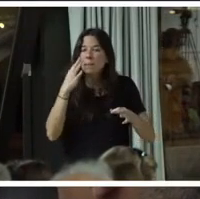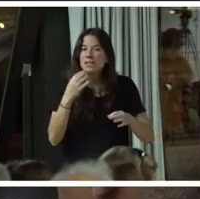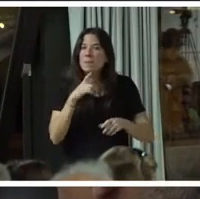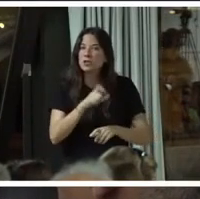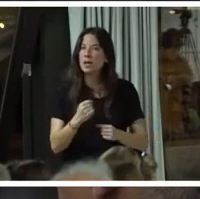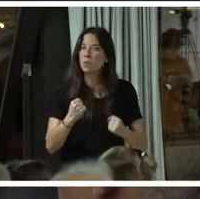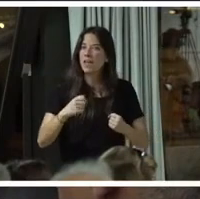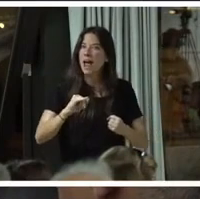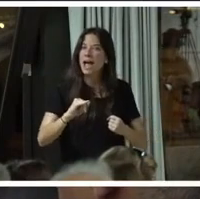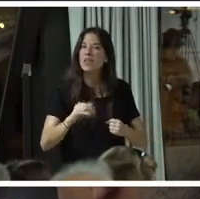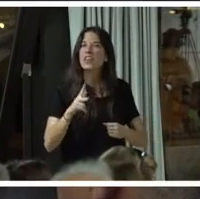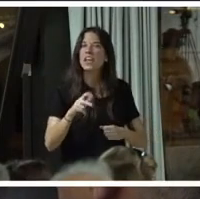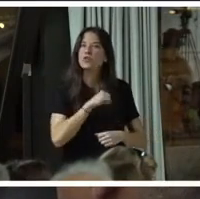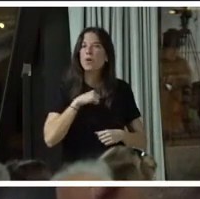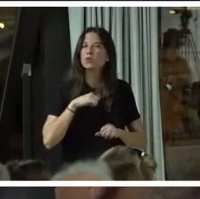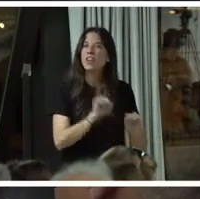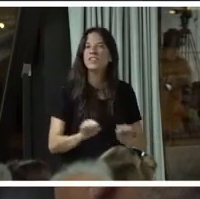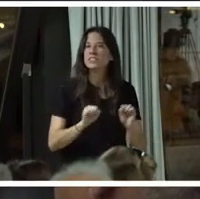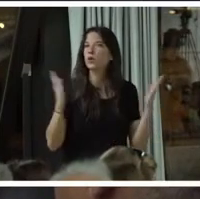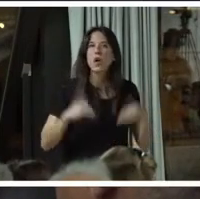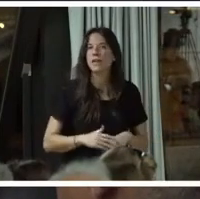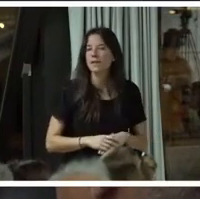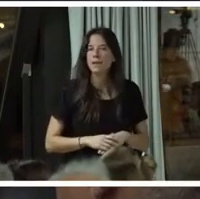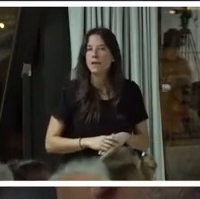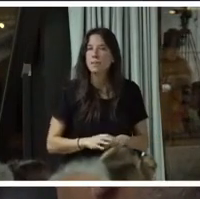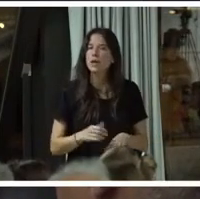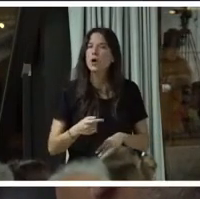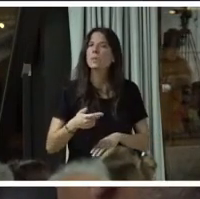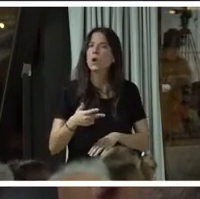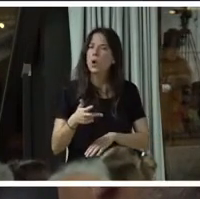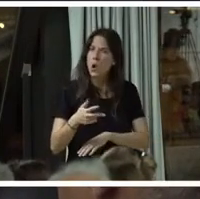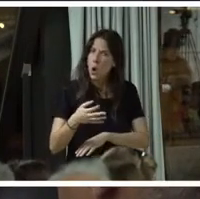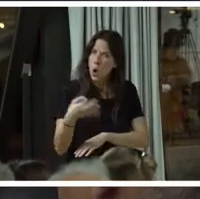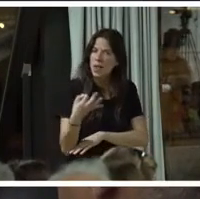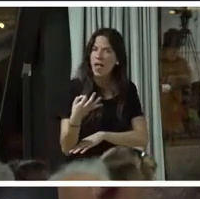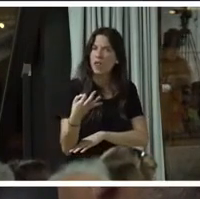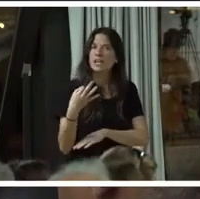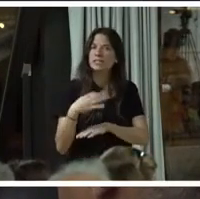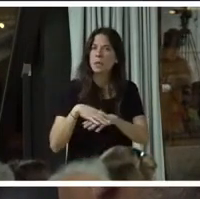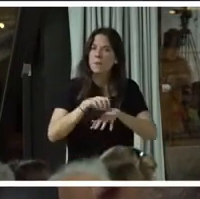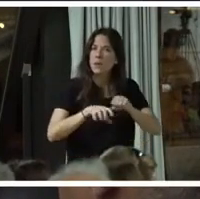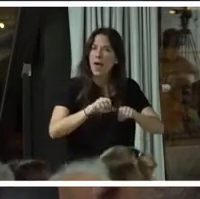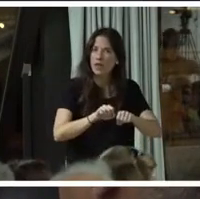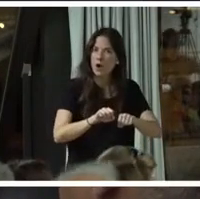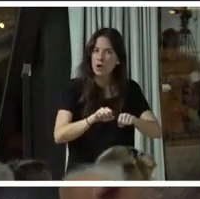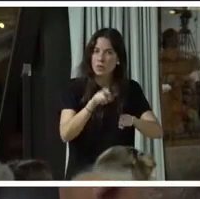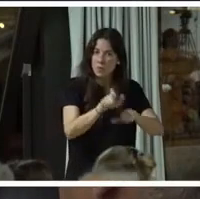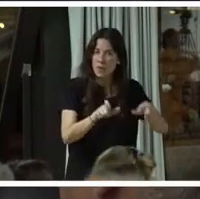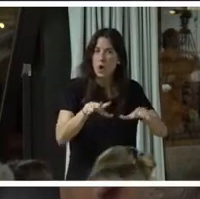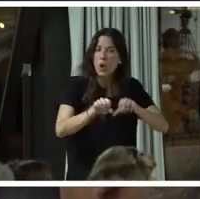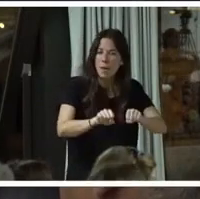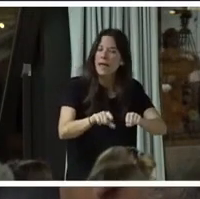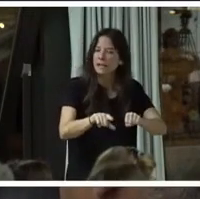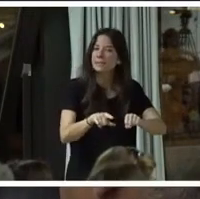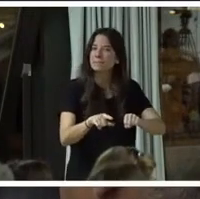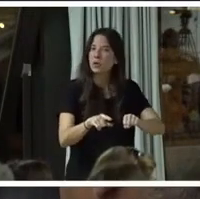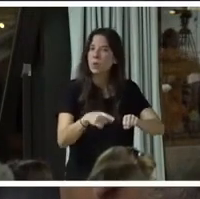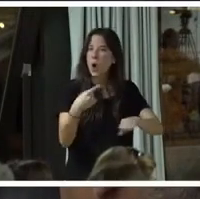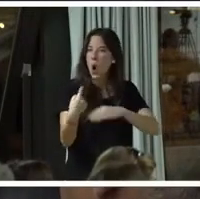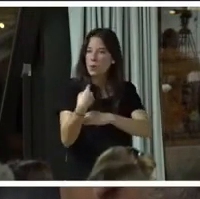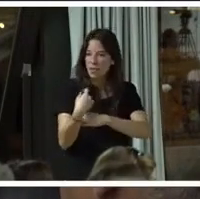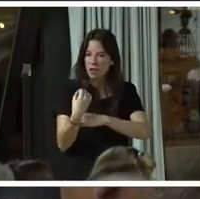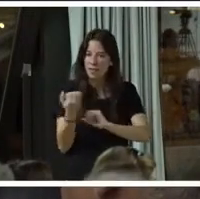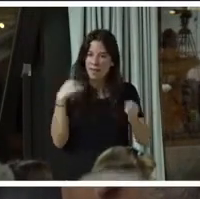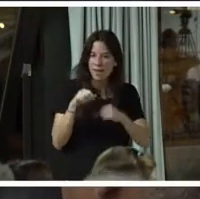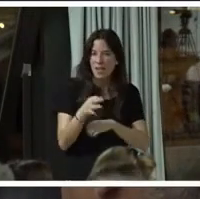a la autodefensa y lo que tiene es un montón de obligaciones hacia la población ocupada y esto está recogido en la la legalidad internacional